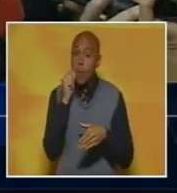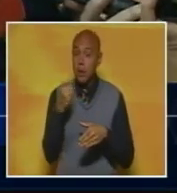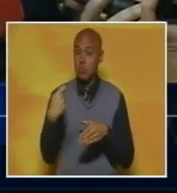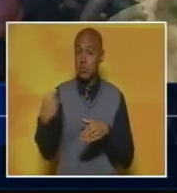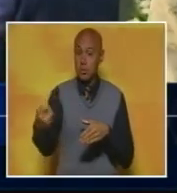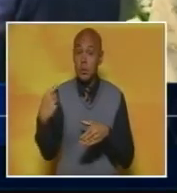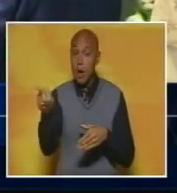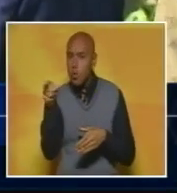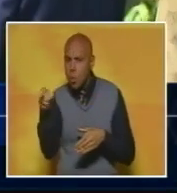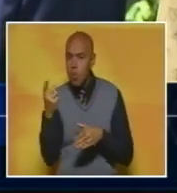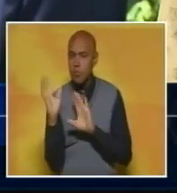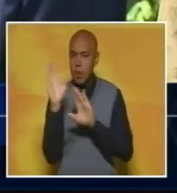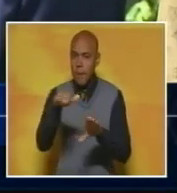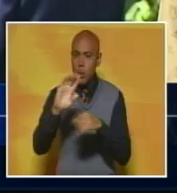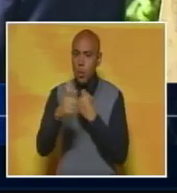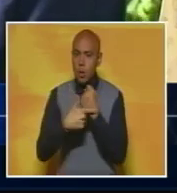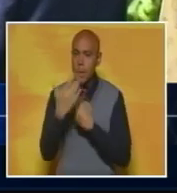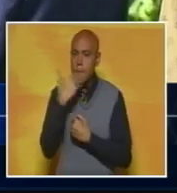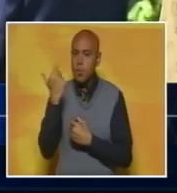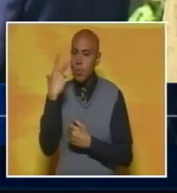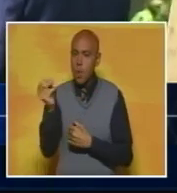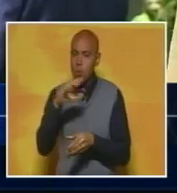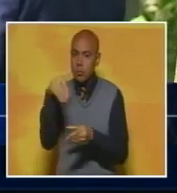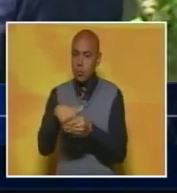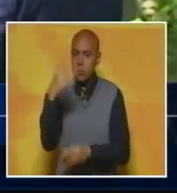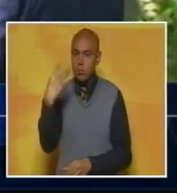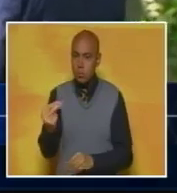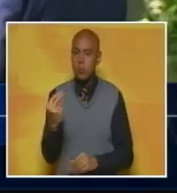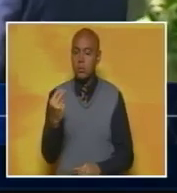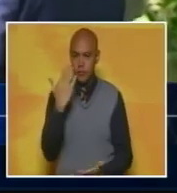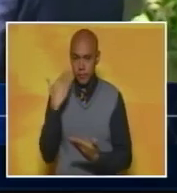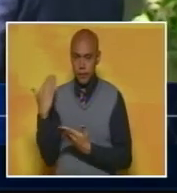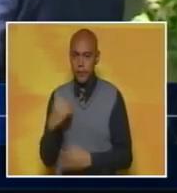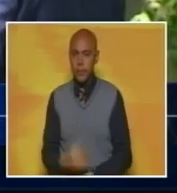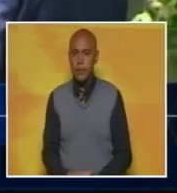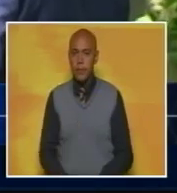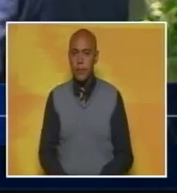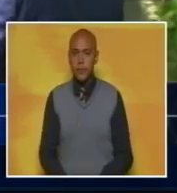que no votara por la reelección de Juan Guaidó en la presidencia de la Asamblea Nacional.